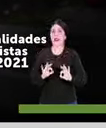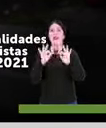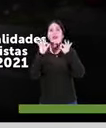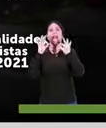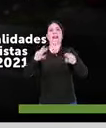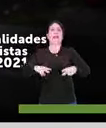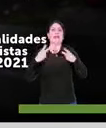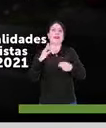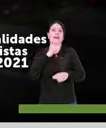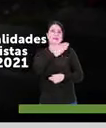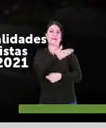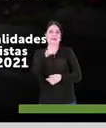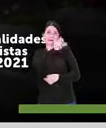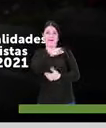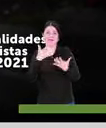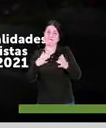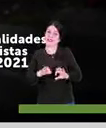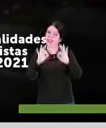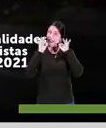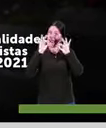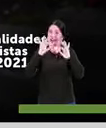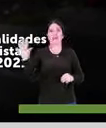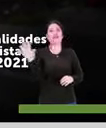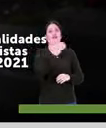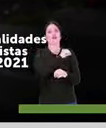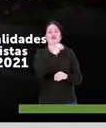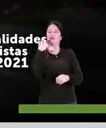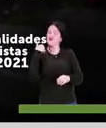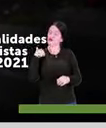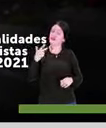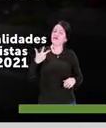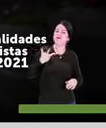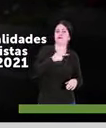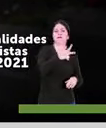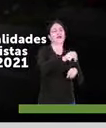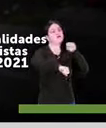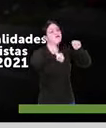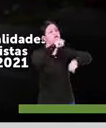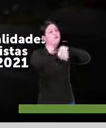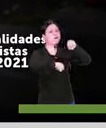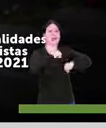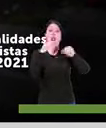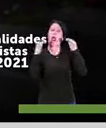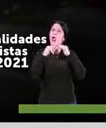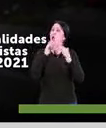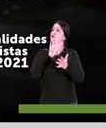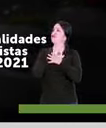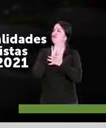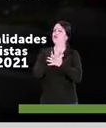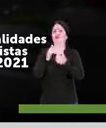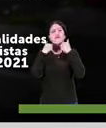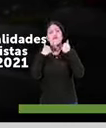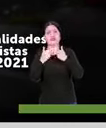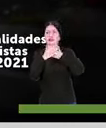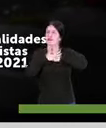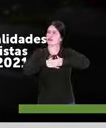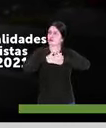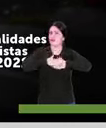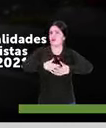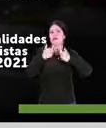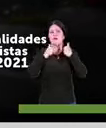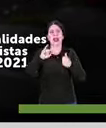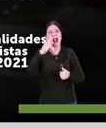personas, porque queremos que absolutamente todas las personas lleguen a casa tranquilas, lleguen a casa sin ningún contratiempo y por supuesto que no tengamos